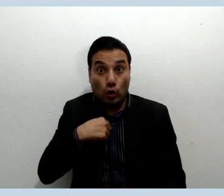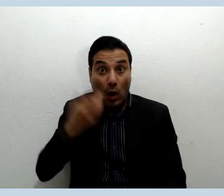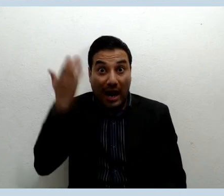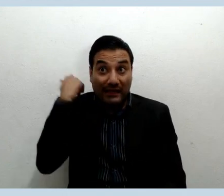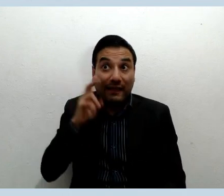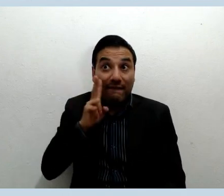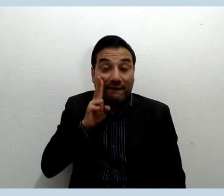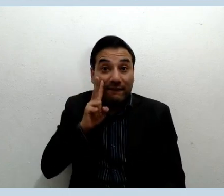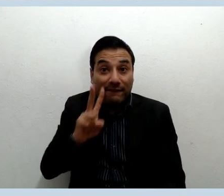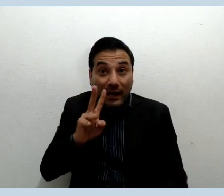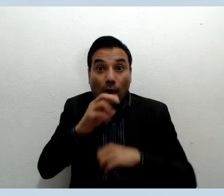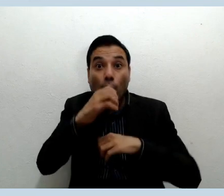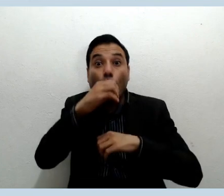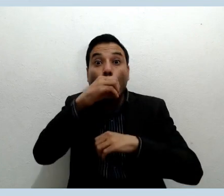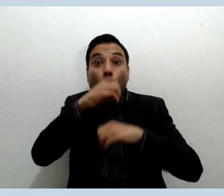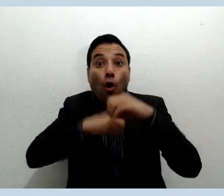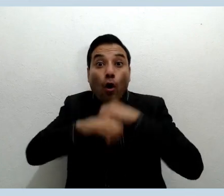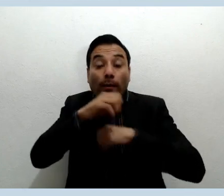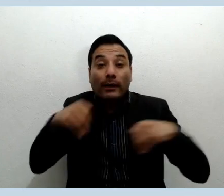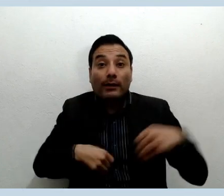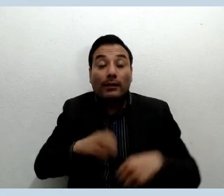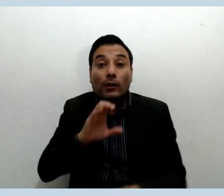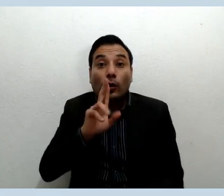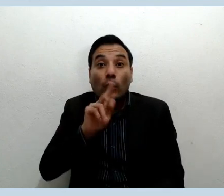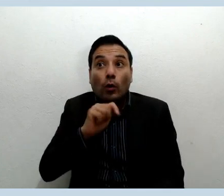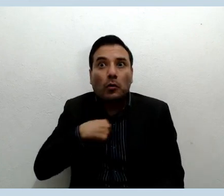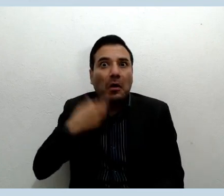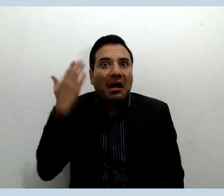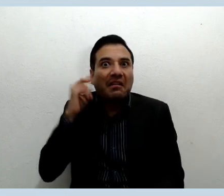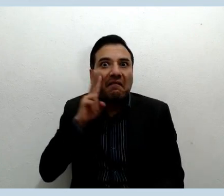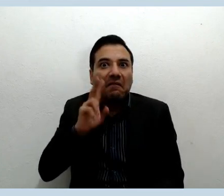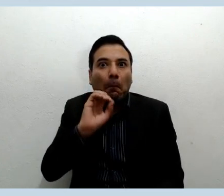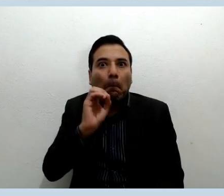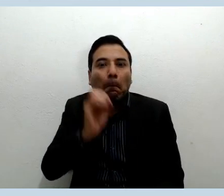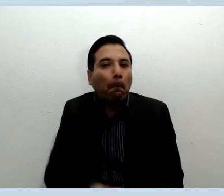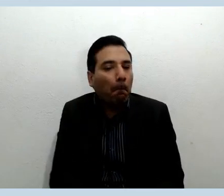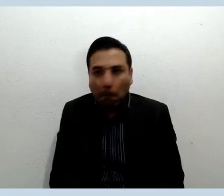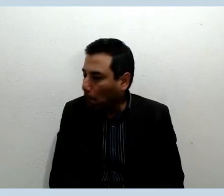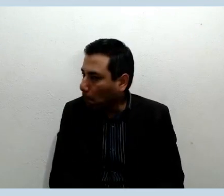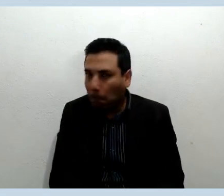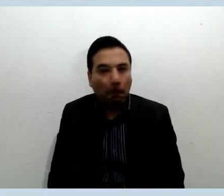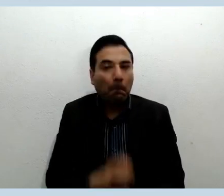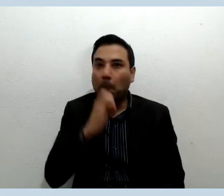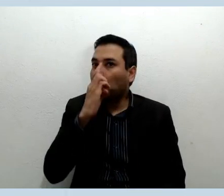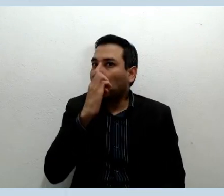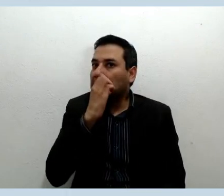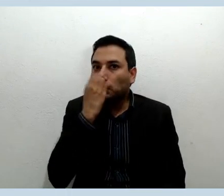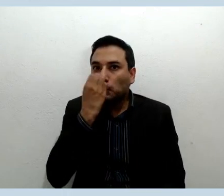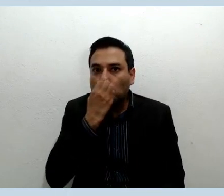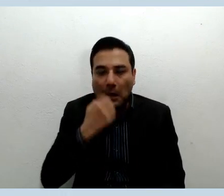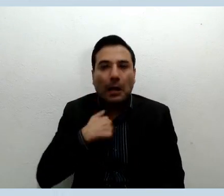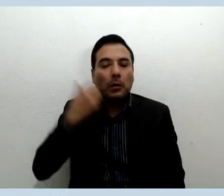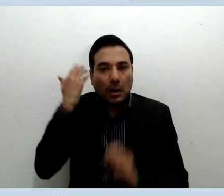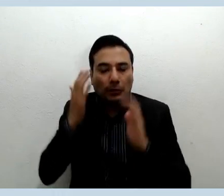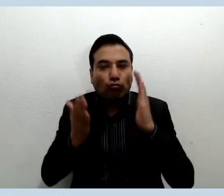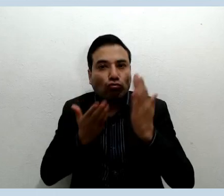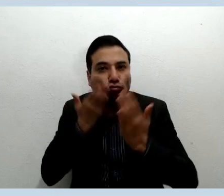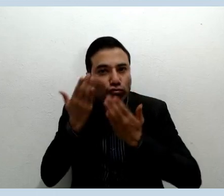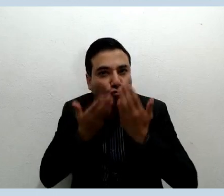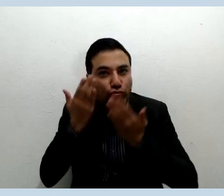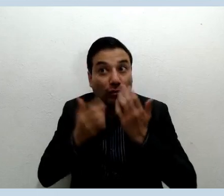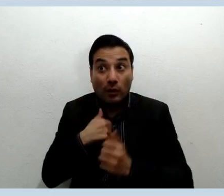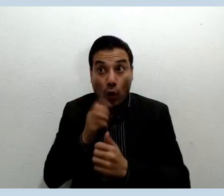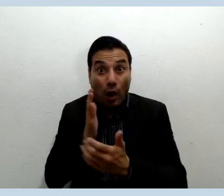eh en todo mi tiempo de de la escuela no había nunca me había yo dado la tarea de ir